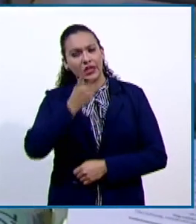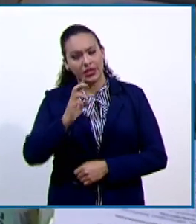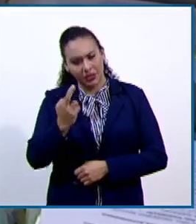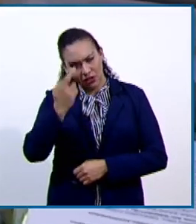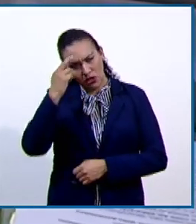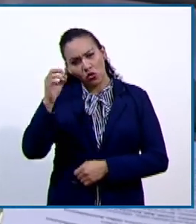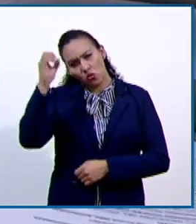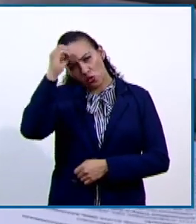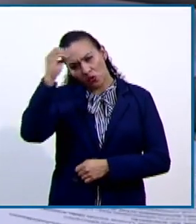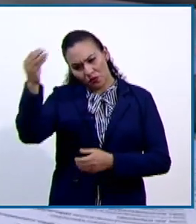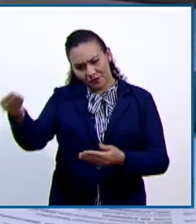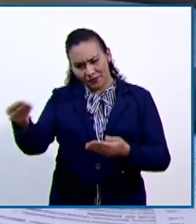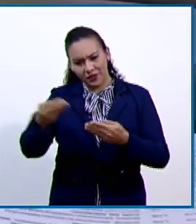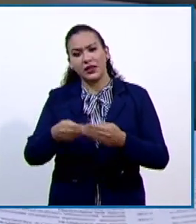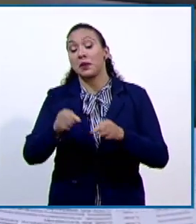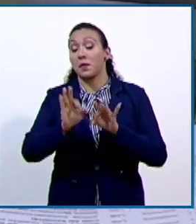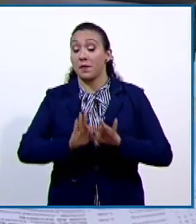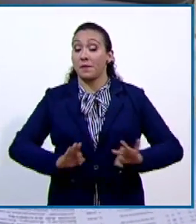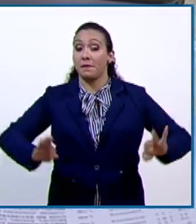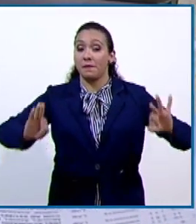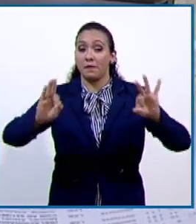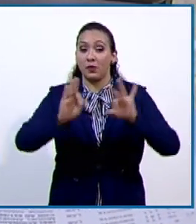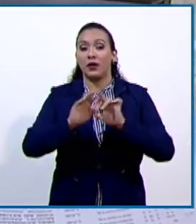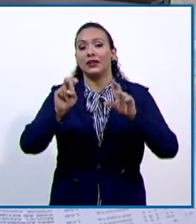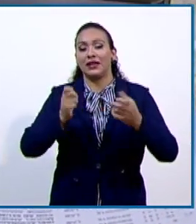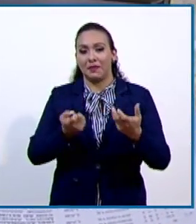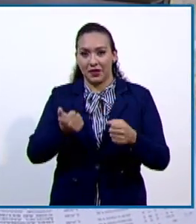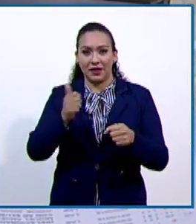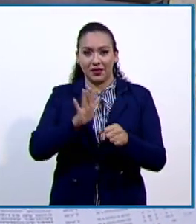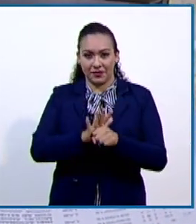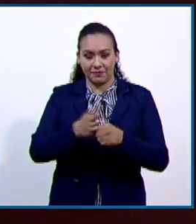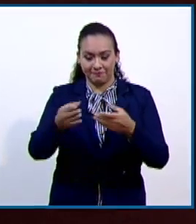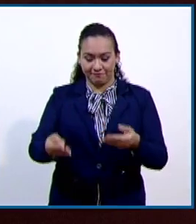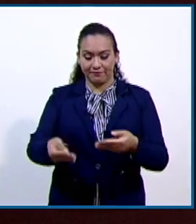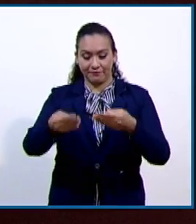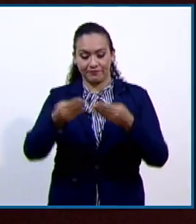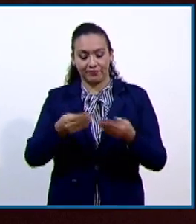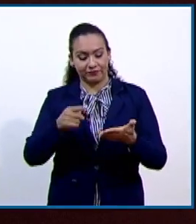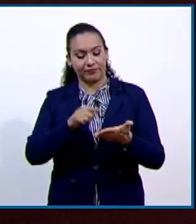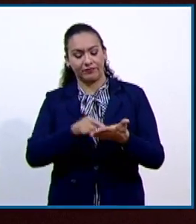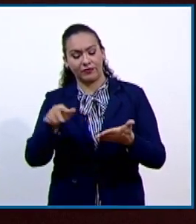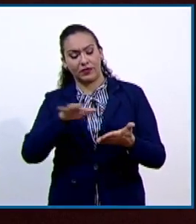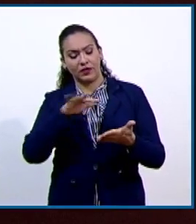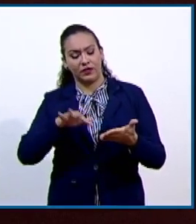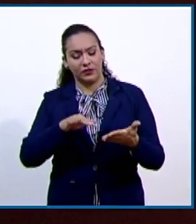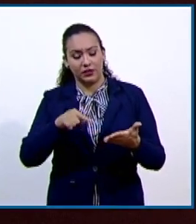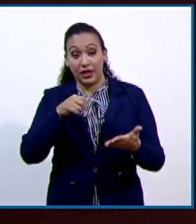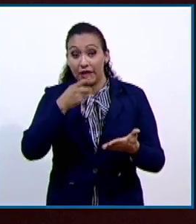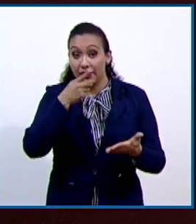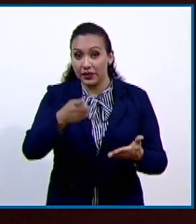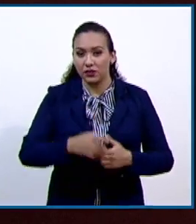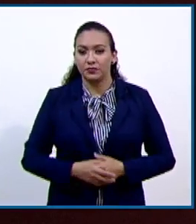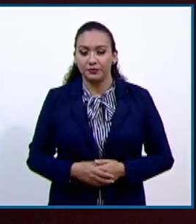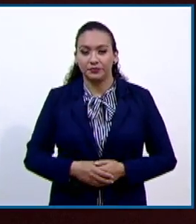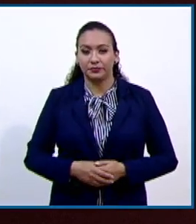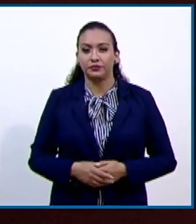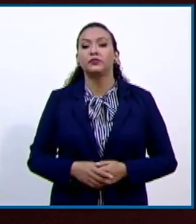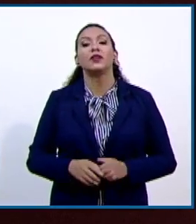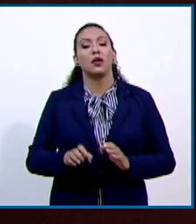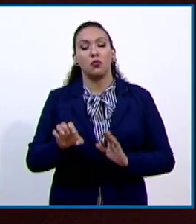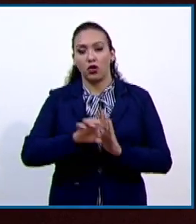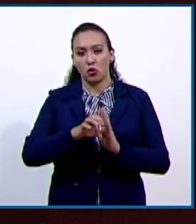tesis relevante del segundo tribunal colegiado en materia administrativa del Séptimo Circuito, el cual determinó que una